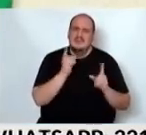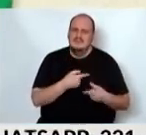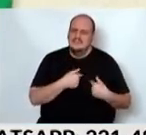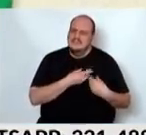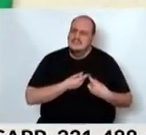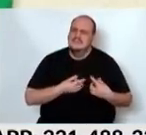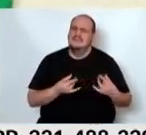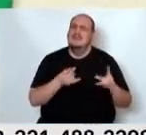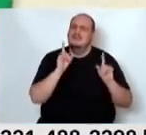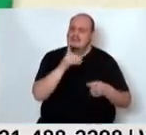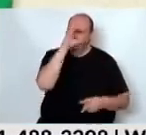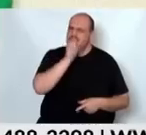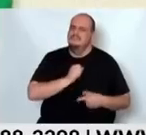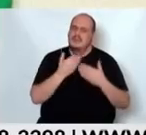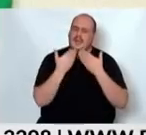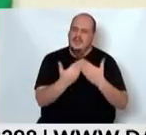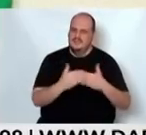sensibilidad y tu valentía.